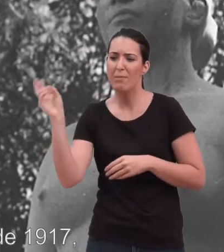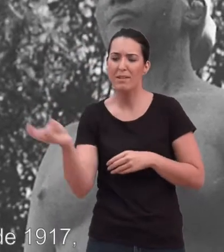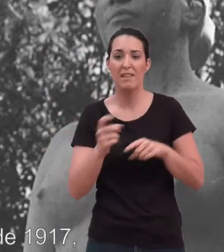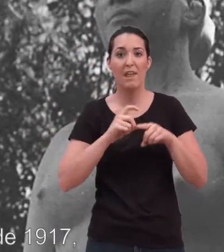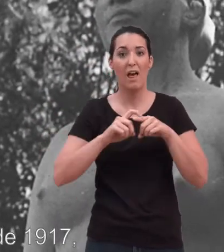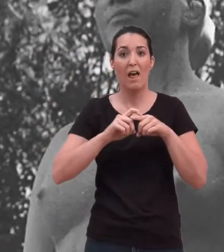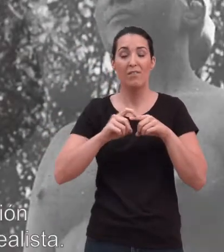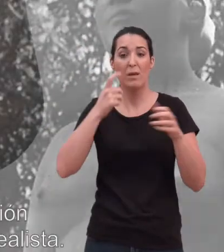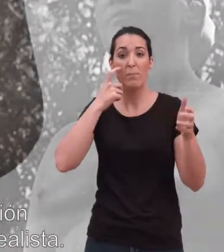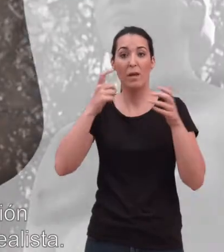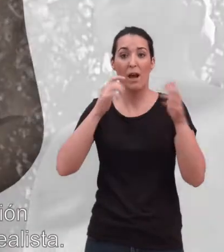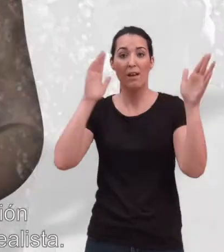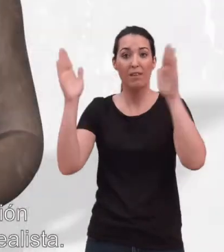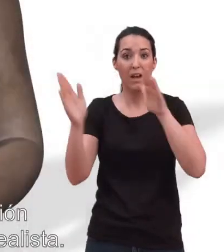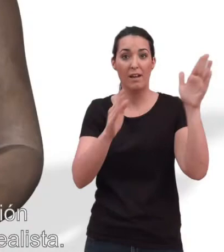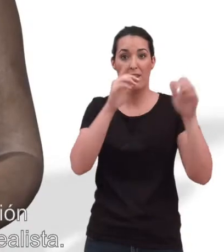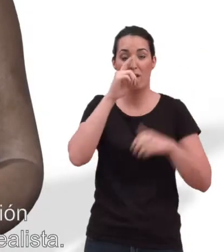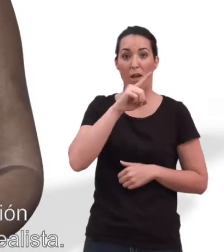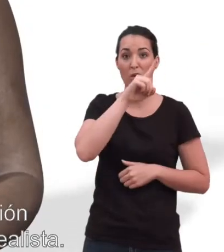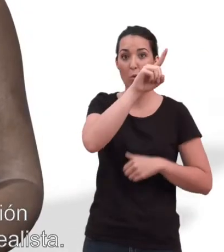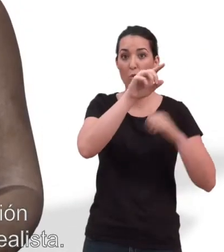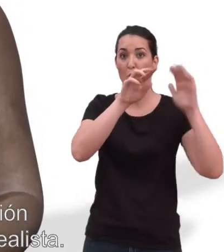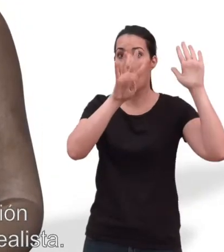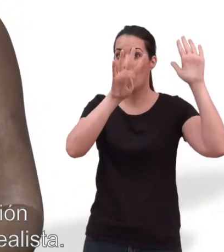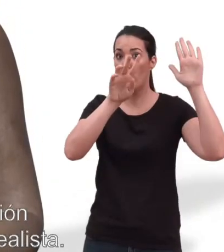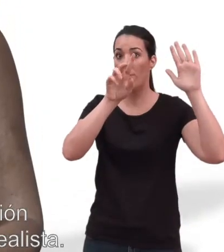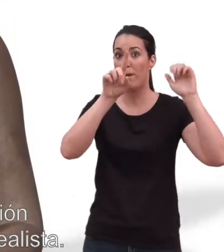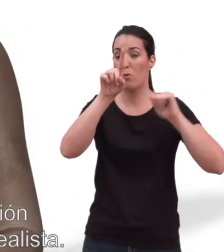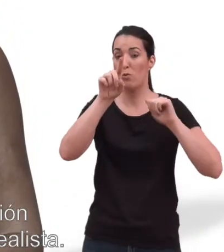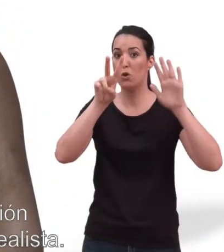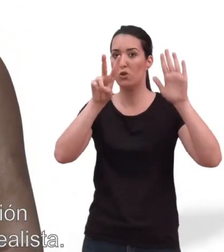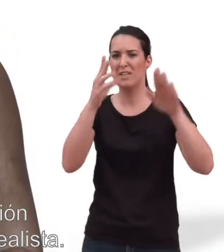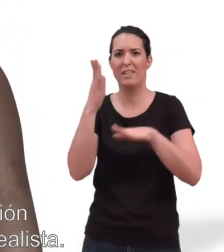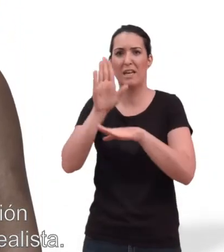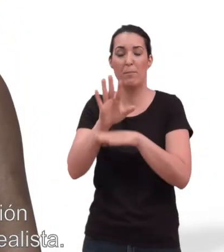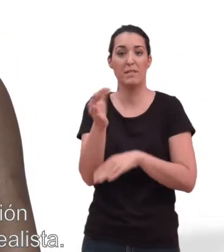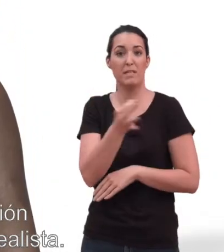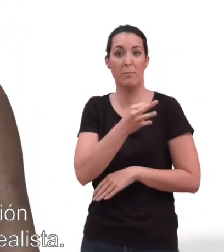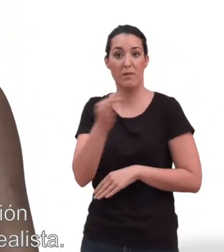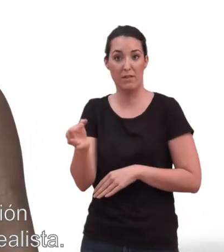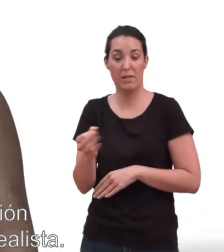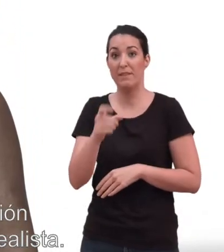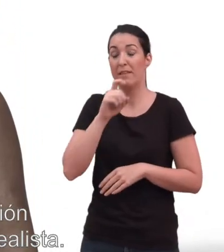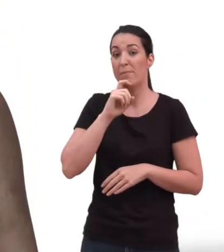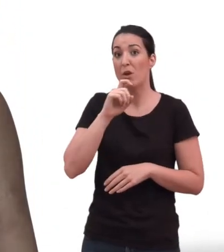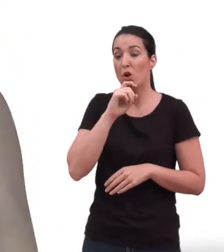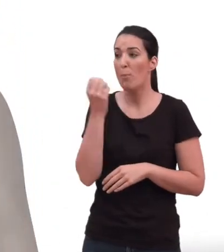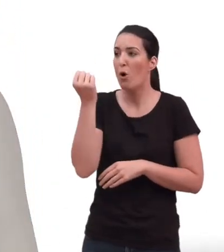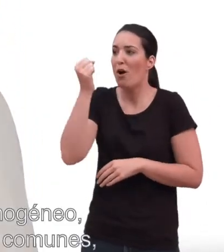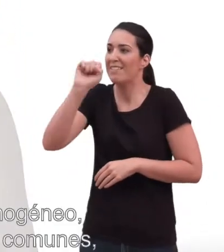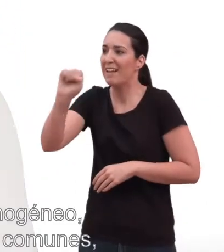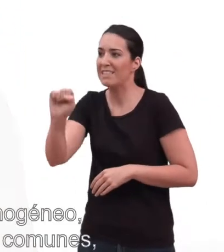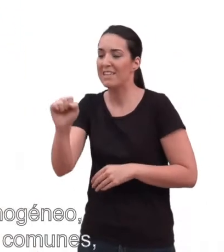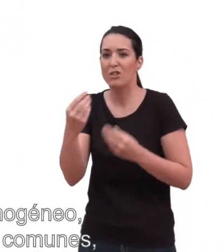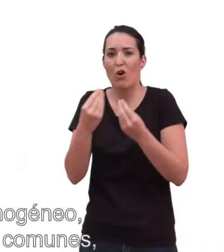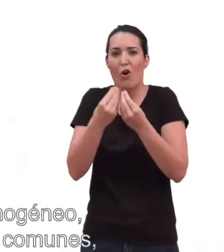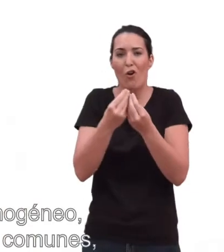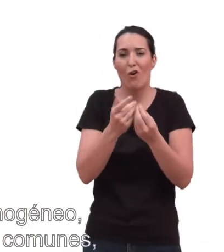1917, combinando cierta transgresión con el gusto por el clasicismo idealista. No se